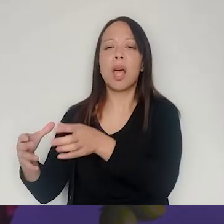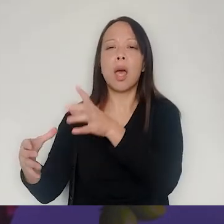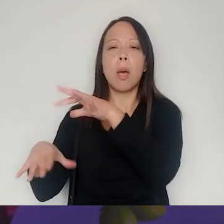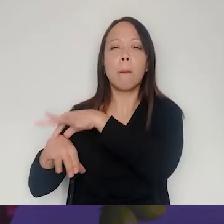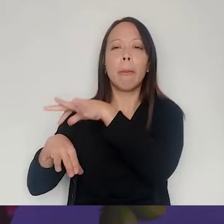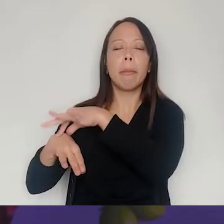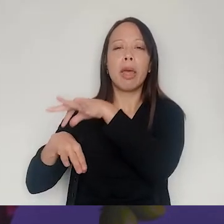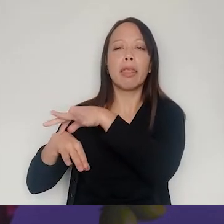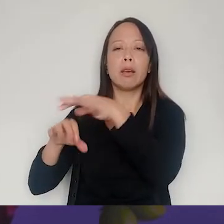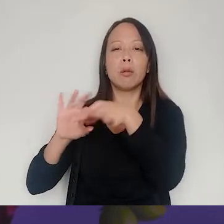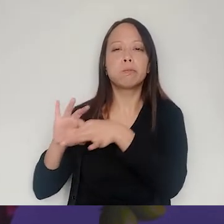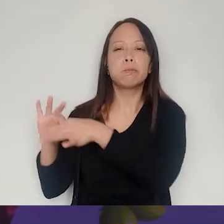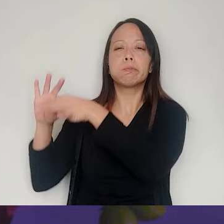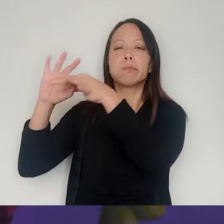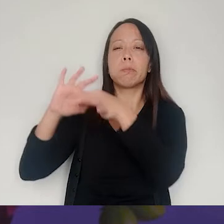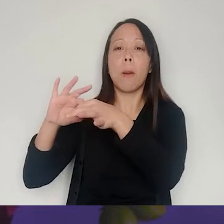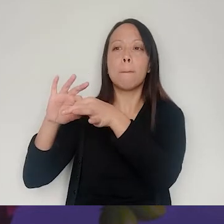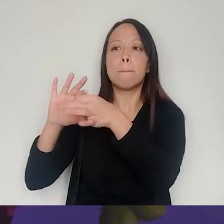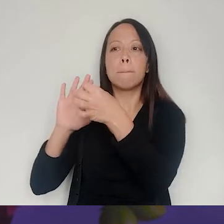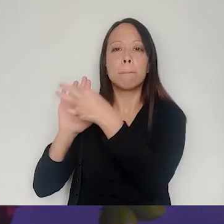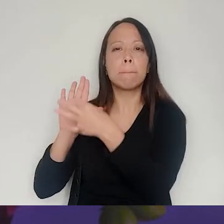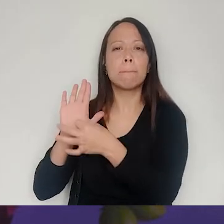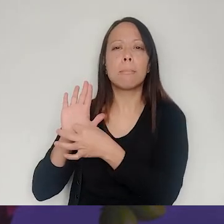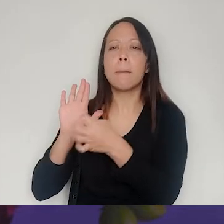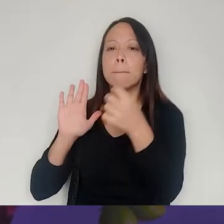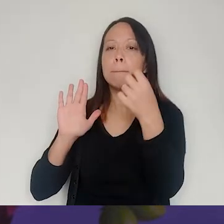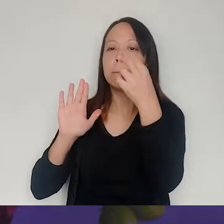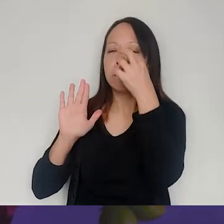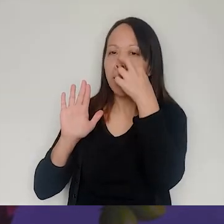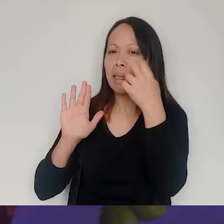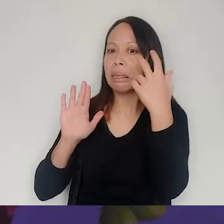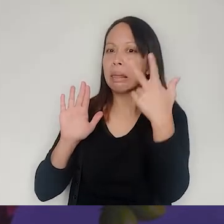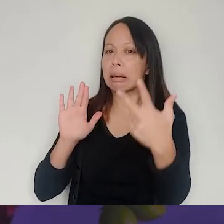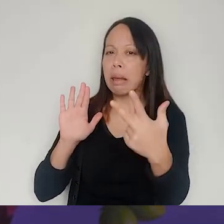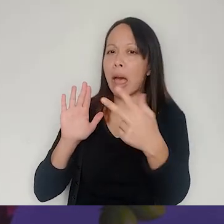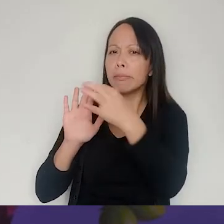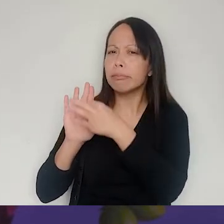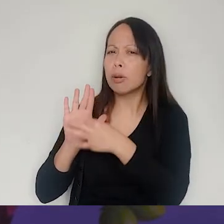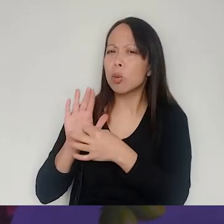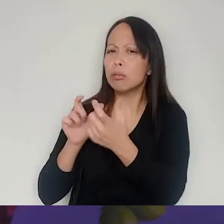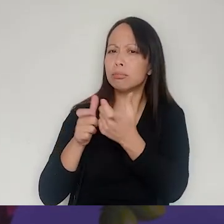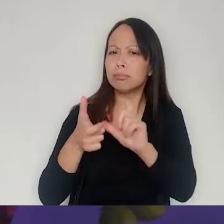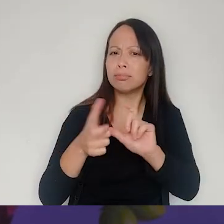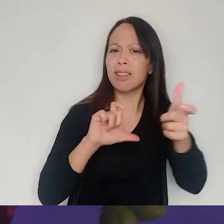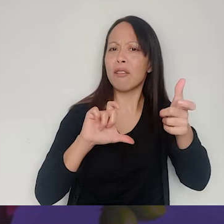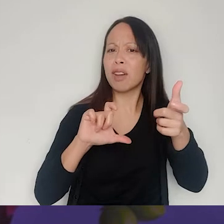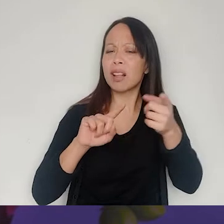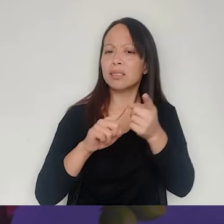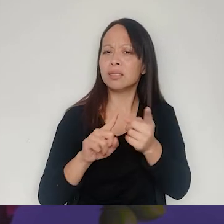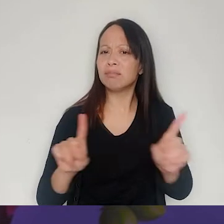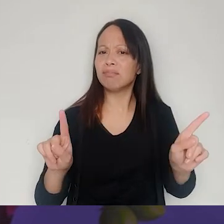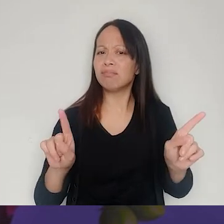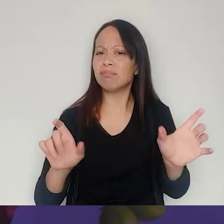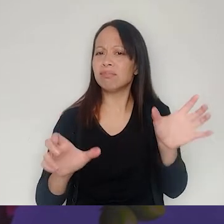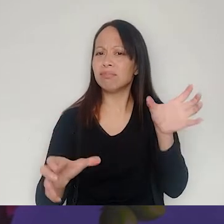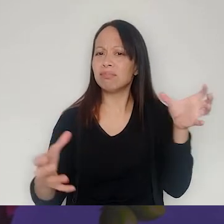hay más de 23 puntos de diferencia entre aquellas personas sin diagnóstico y el resto de personas con enfermedades raras. Y esto se debe